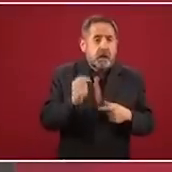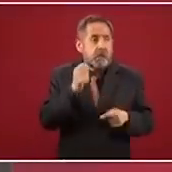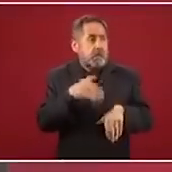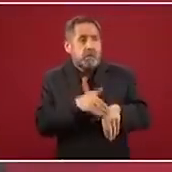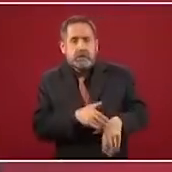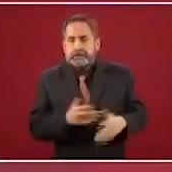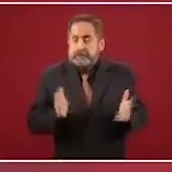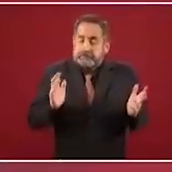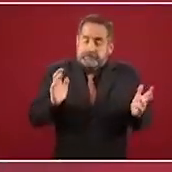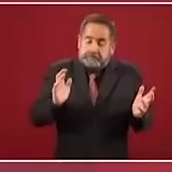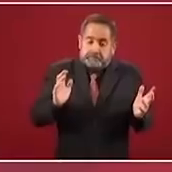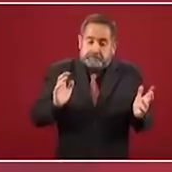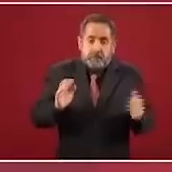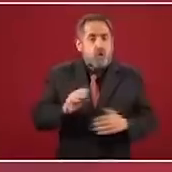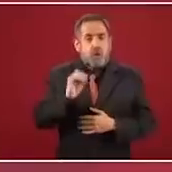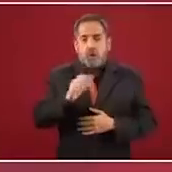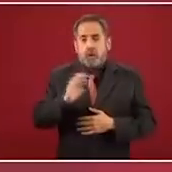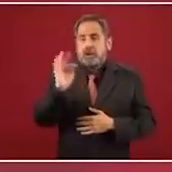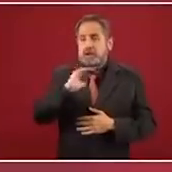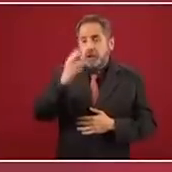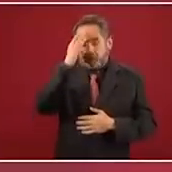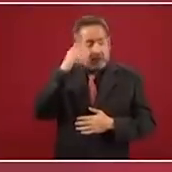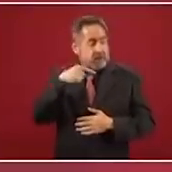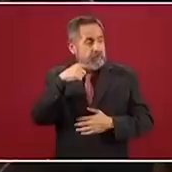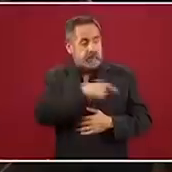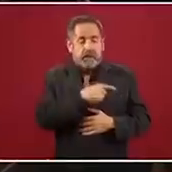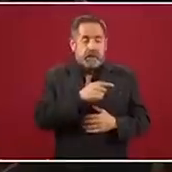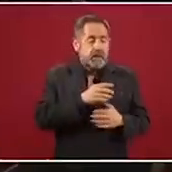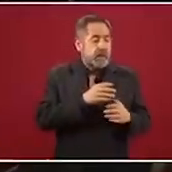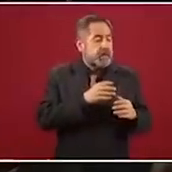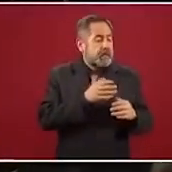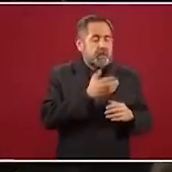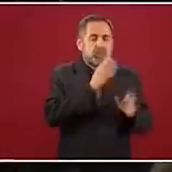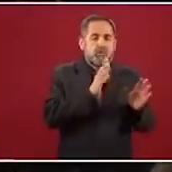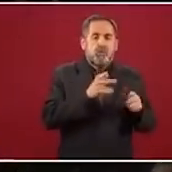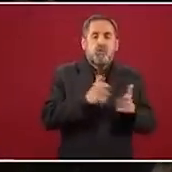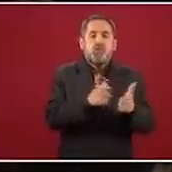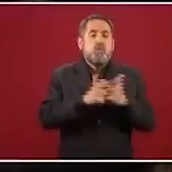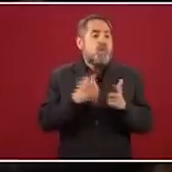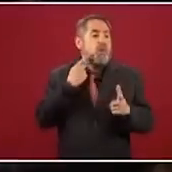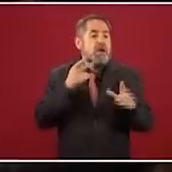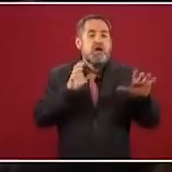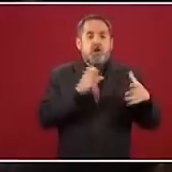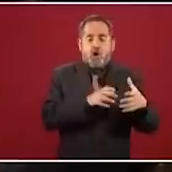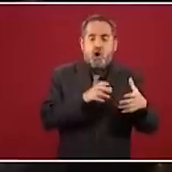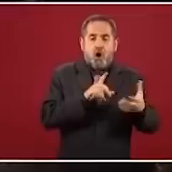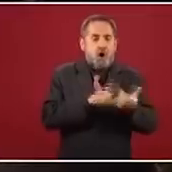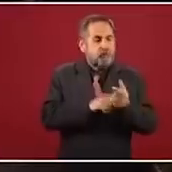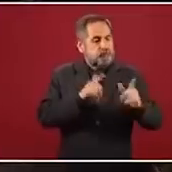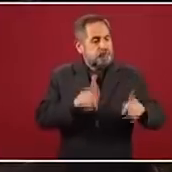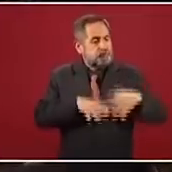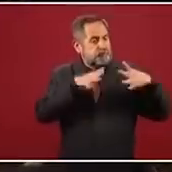¿O no saben que el principal partido conservador de México se fundó